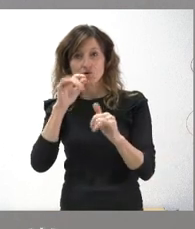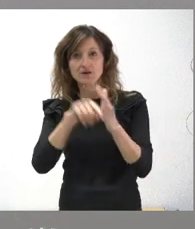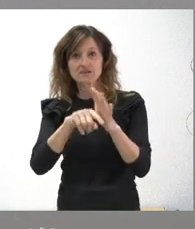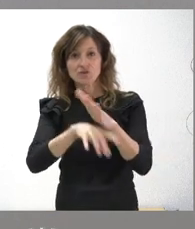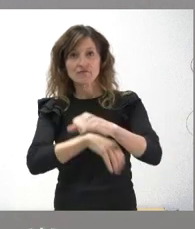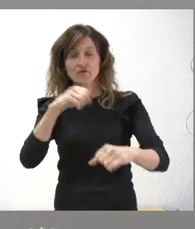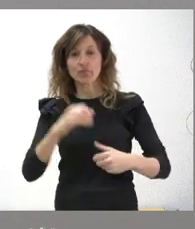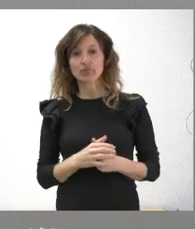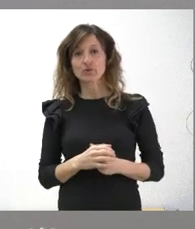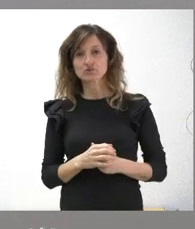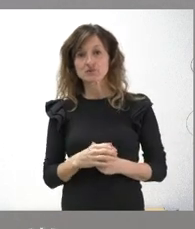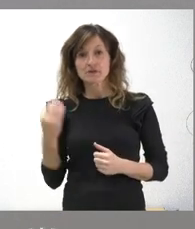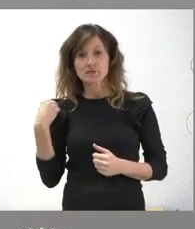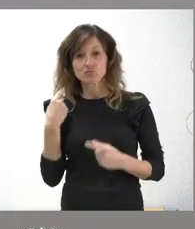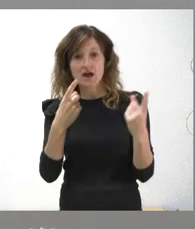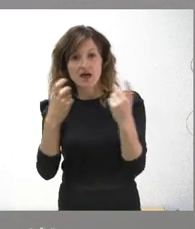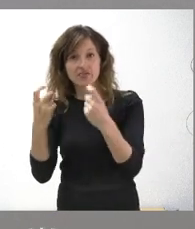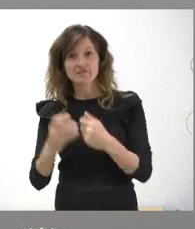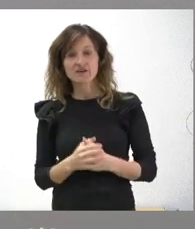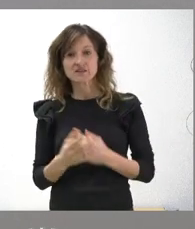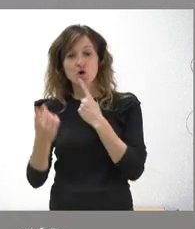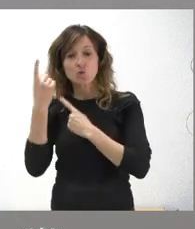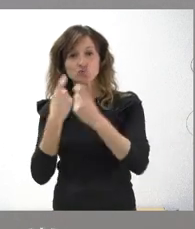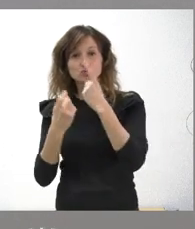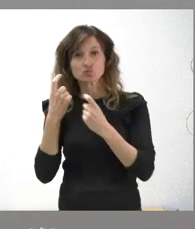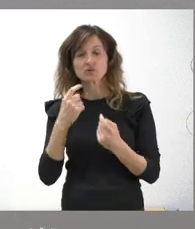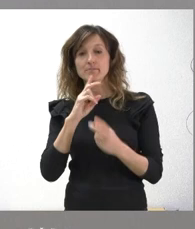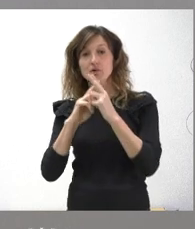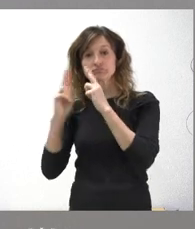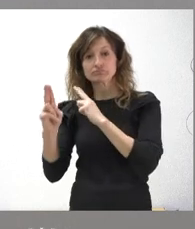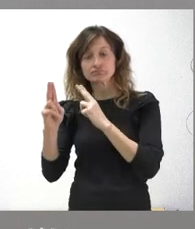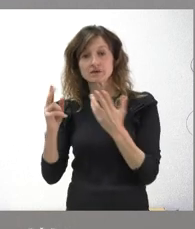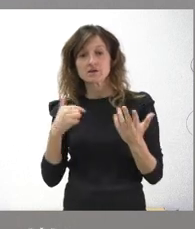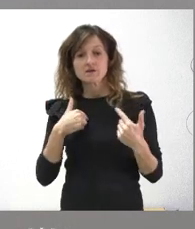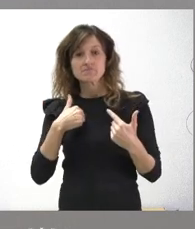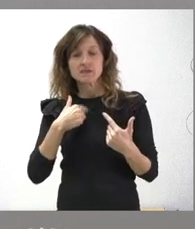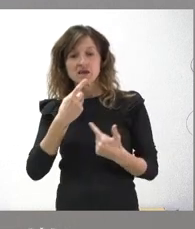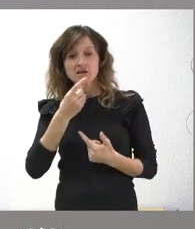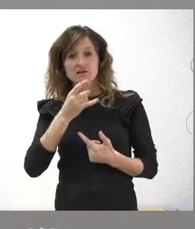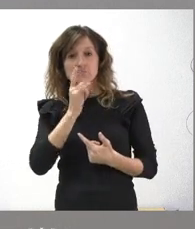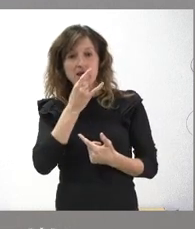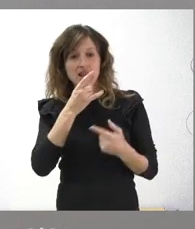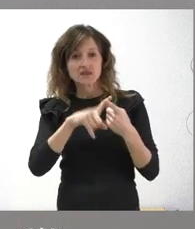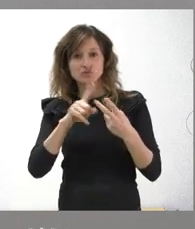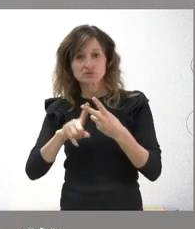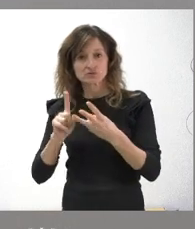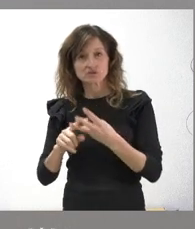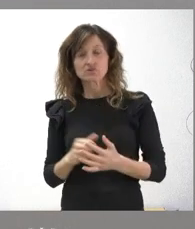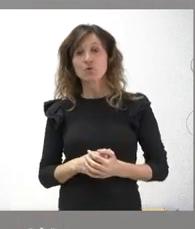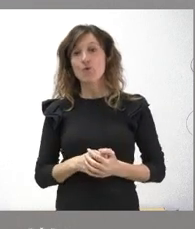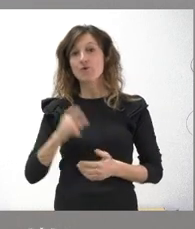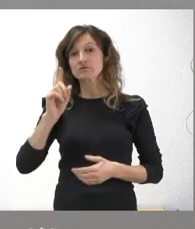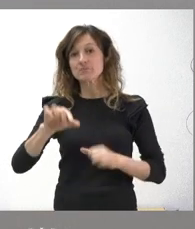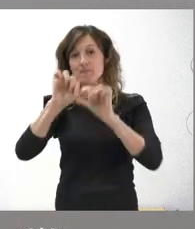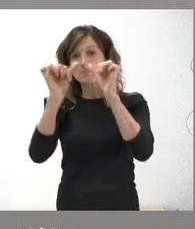fondos y hubiera sido bueno que nos hubieran consultado porque hubiéramos dicho cuáles son los defectos que a nuestro juicio hay también lo dijimos en el